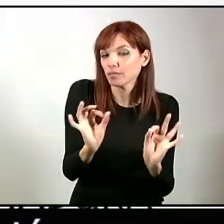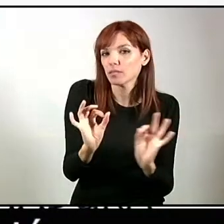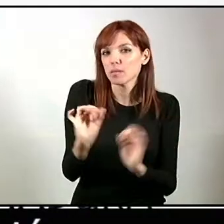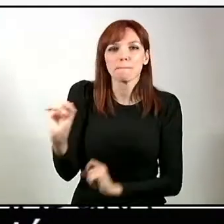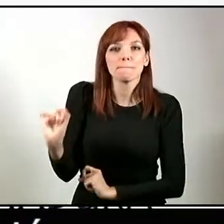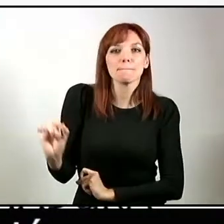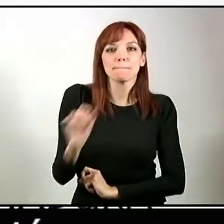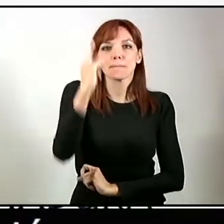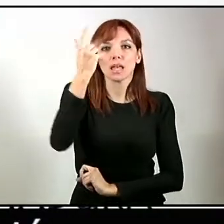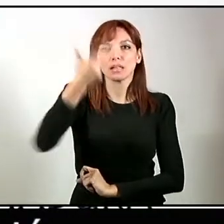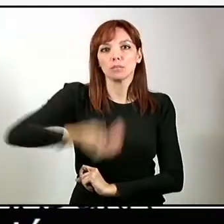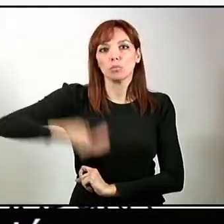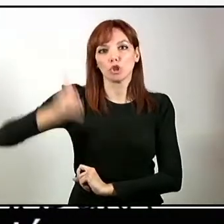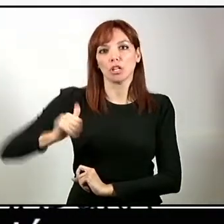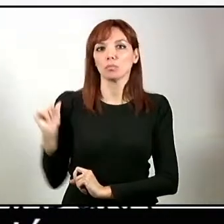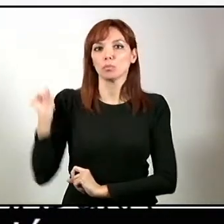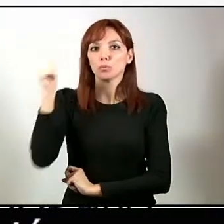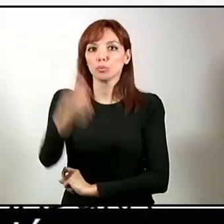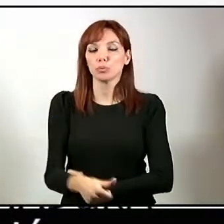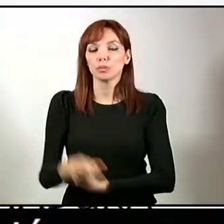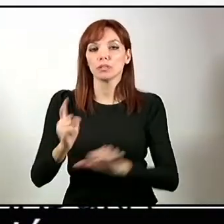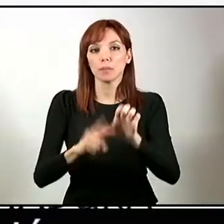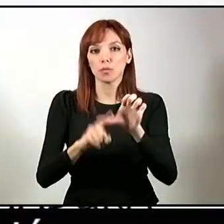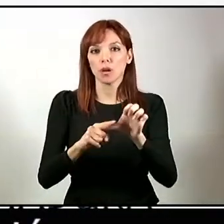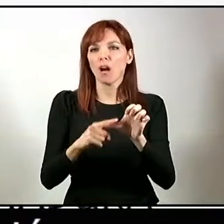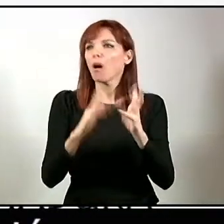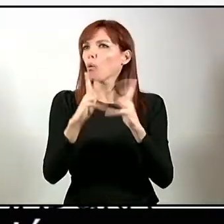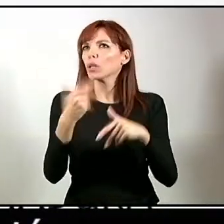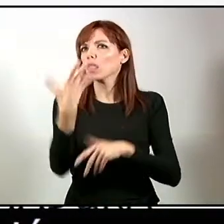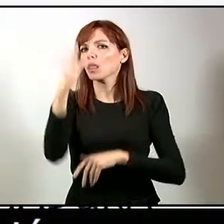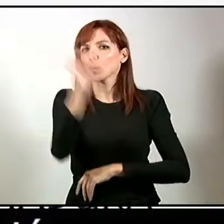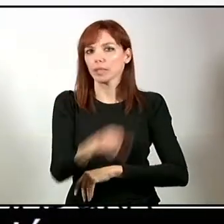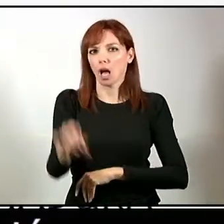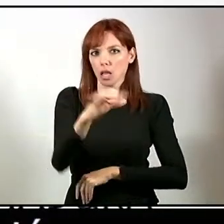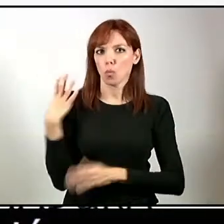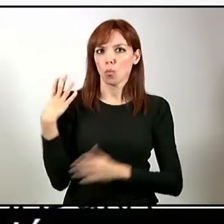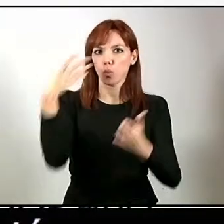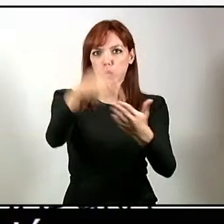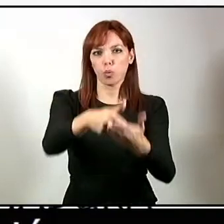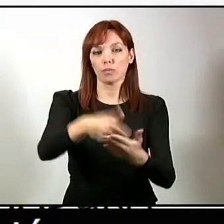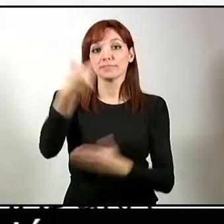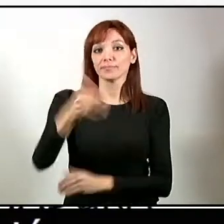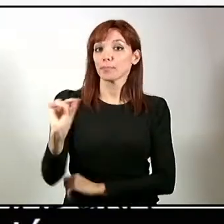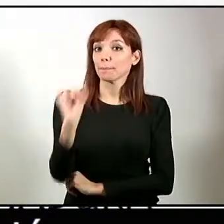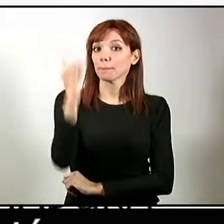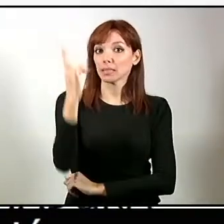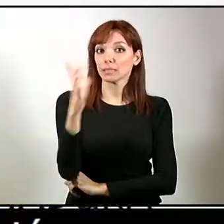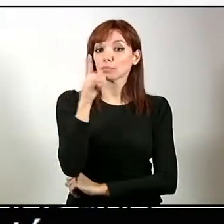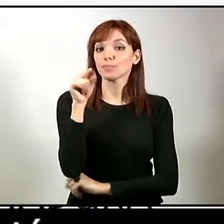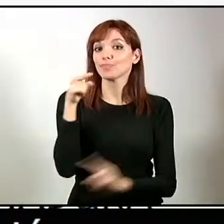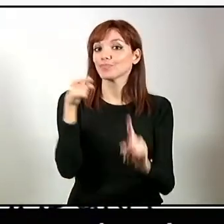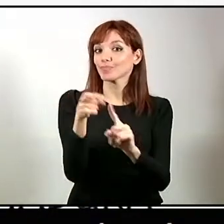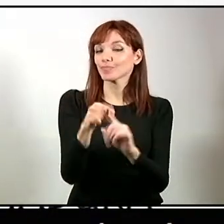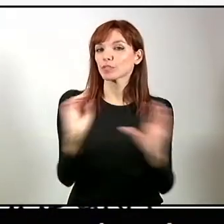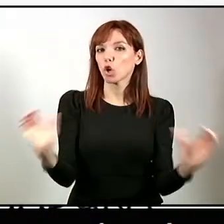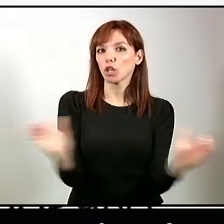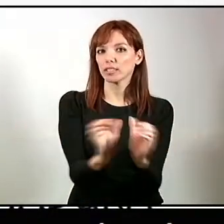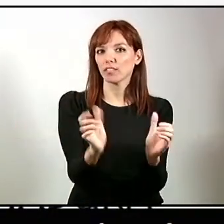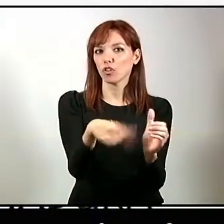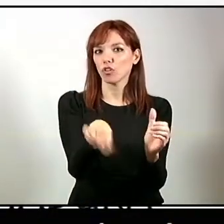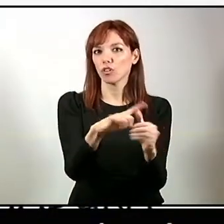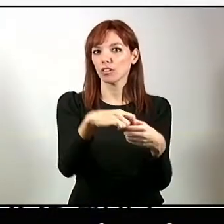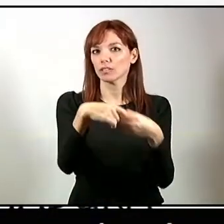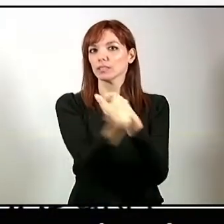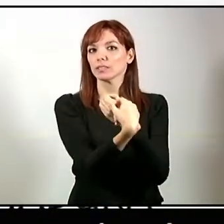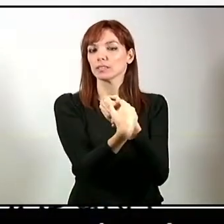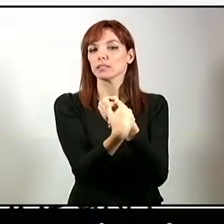más importante de esta región de los últimos 50 años, por cuantía económica y por el colectivo, por el número de personas al que